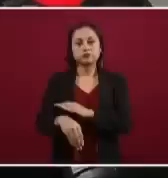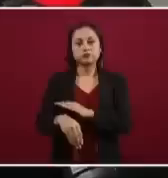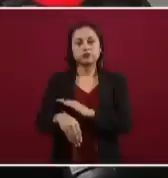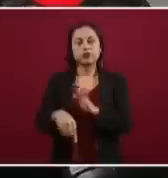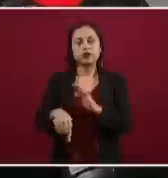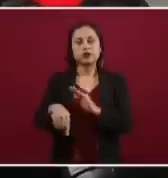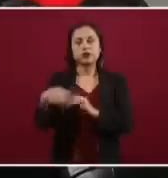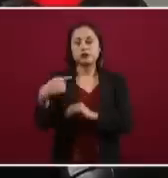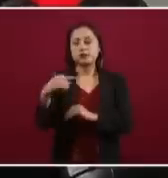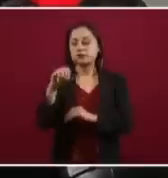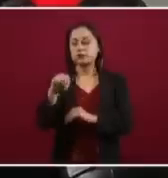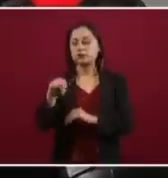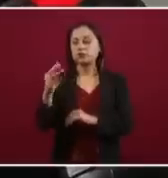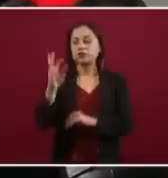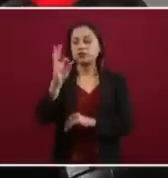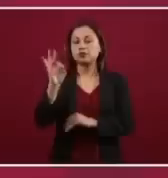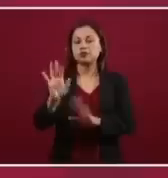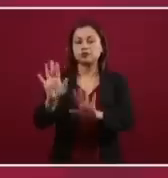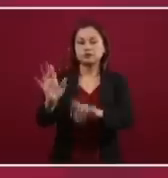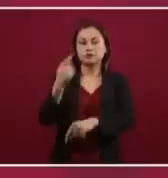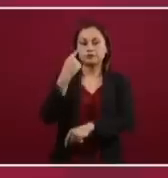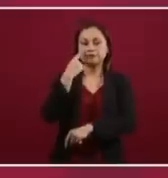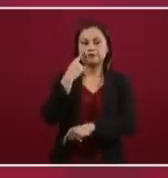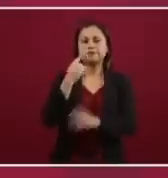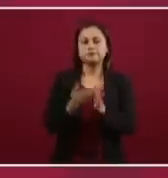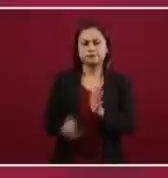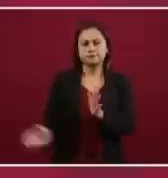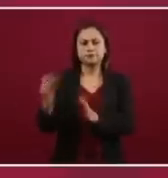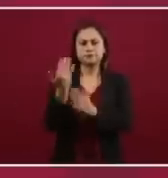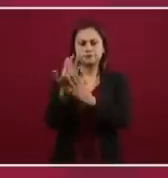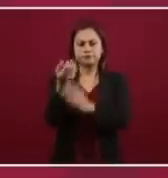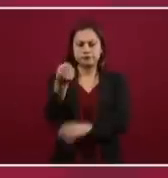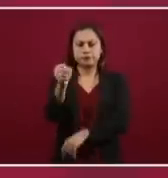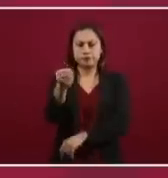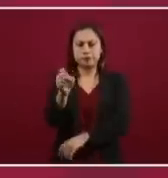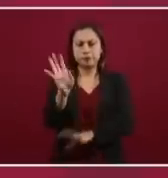0.3%. Bueno, entonces, vamos a esperar septiembre, entonces.